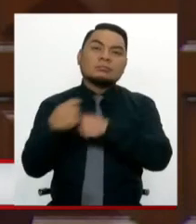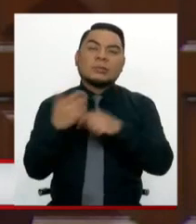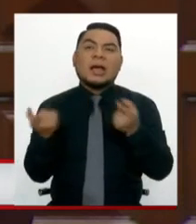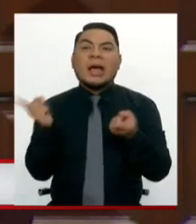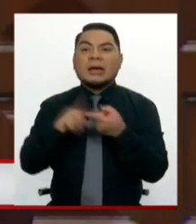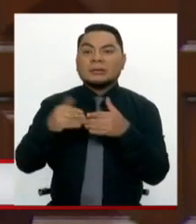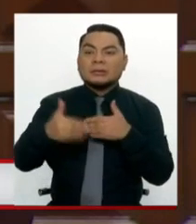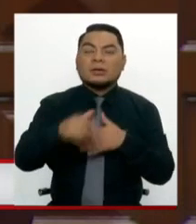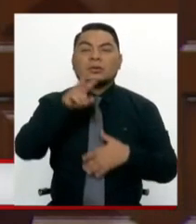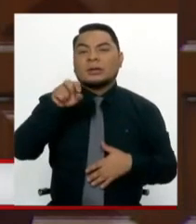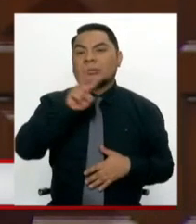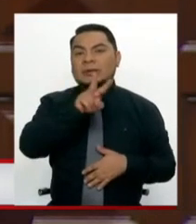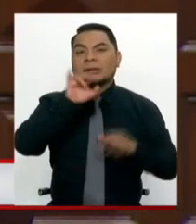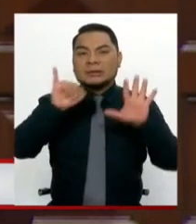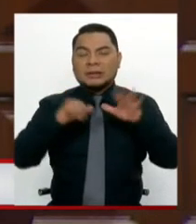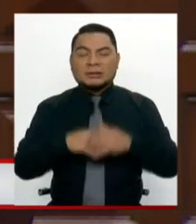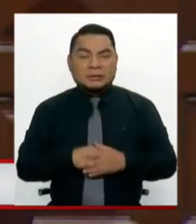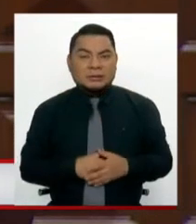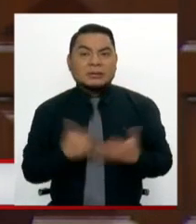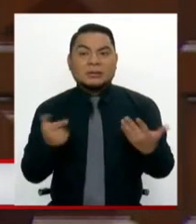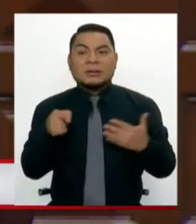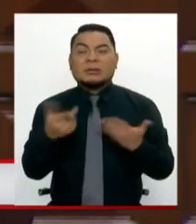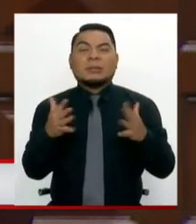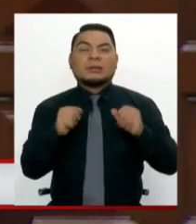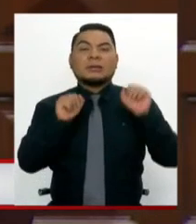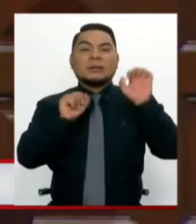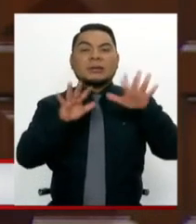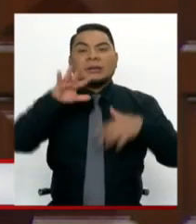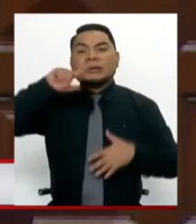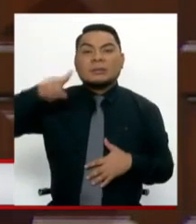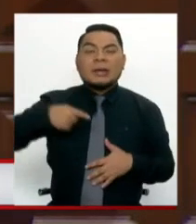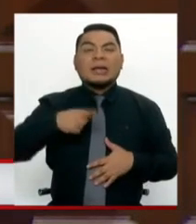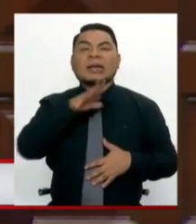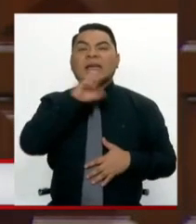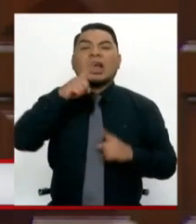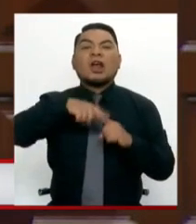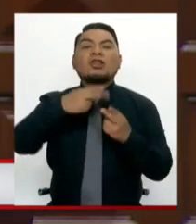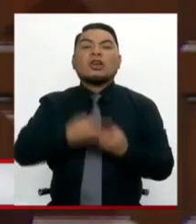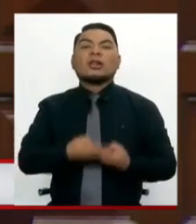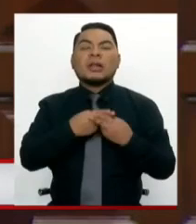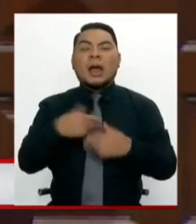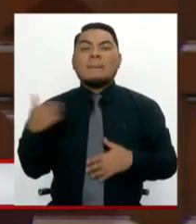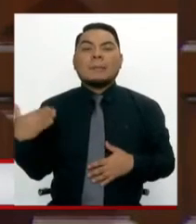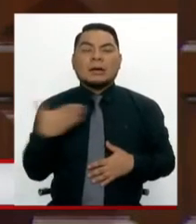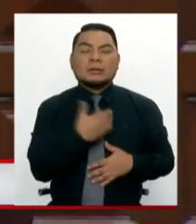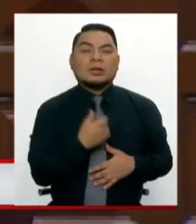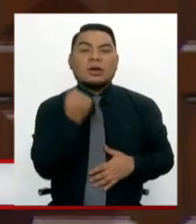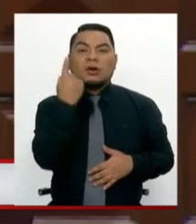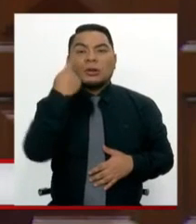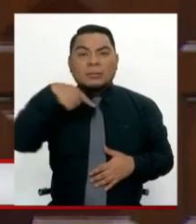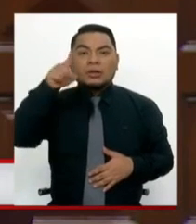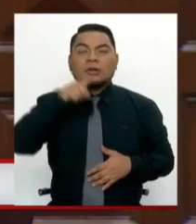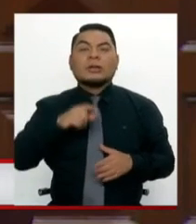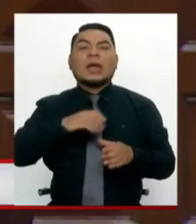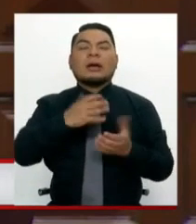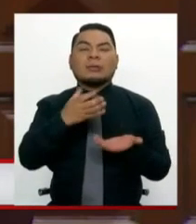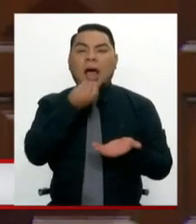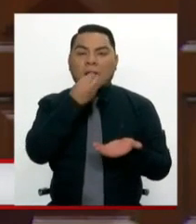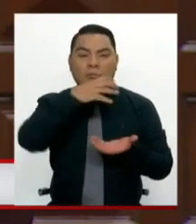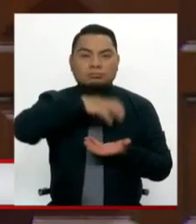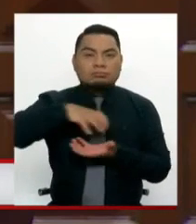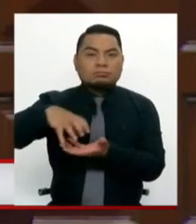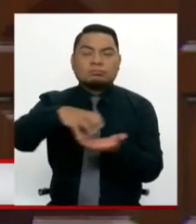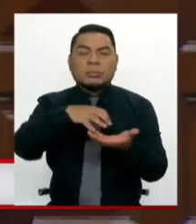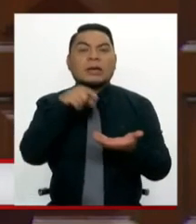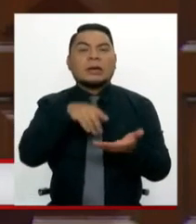al 2026 de 15.500 toneladas de pescado y 11 millones de conservas, a fin